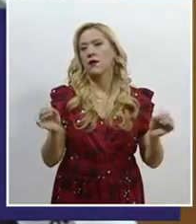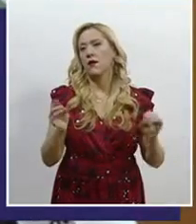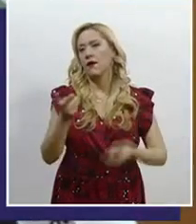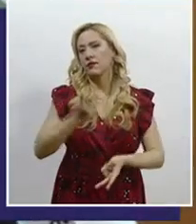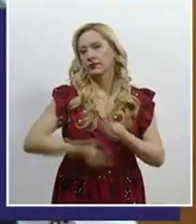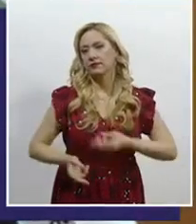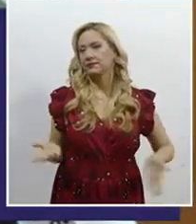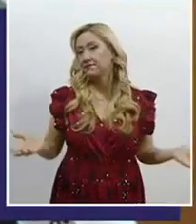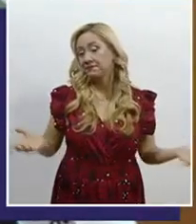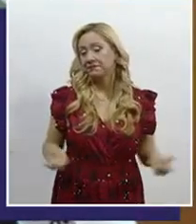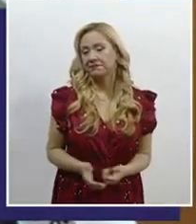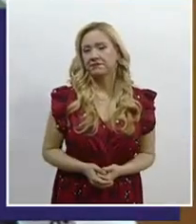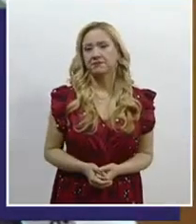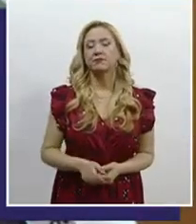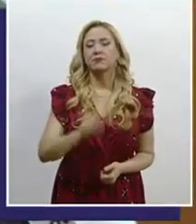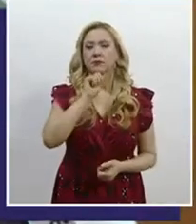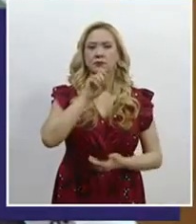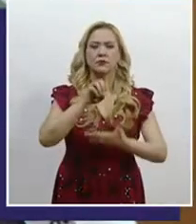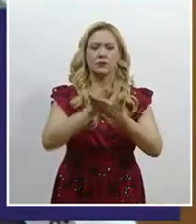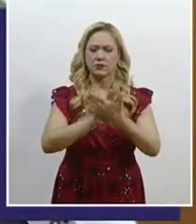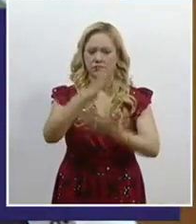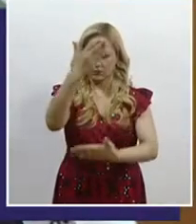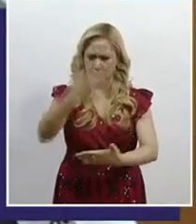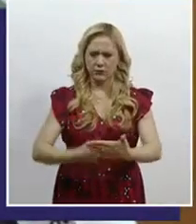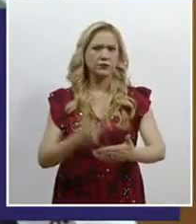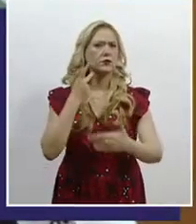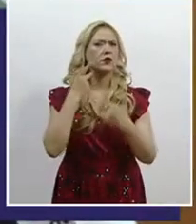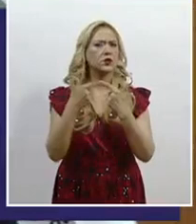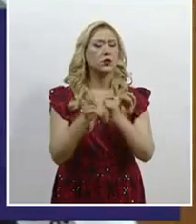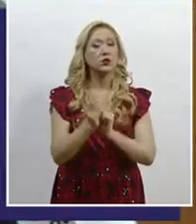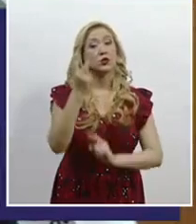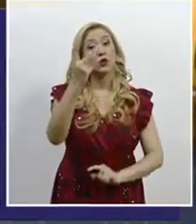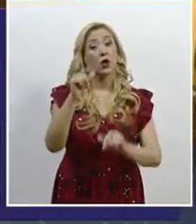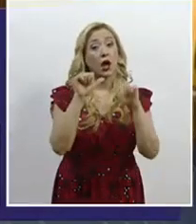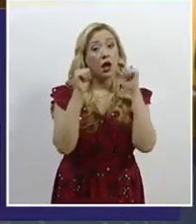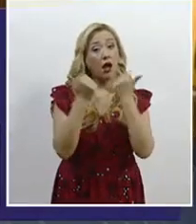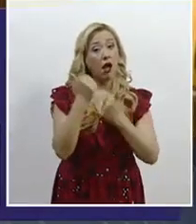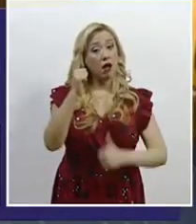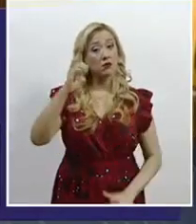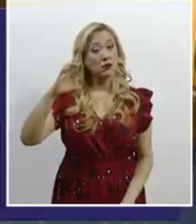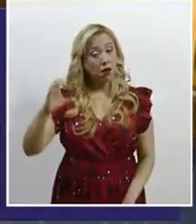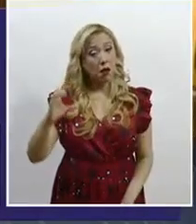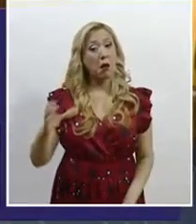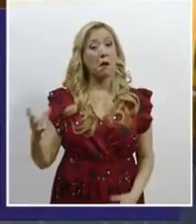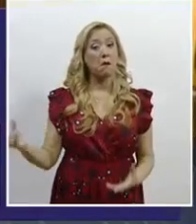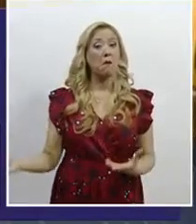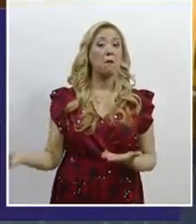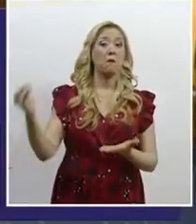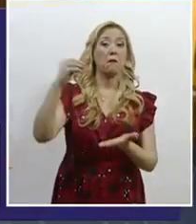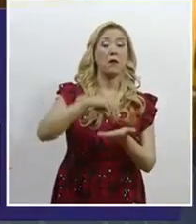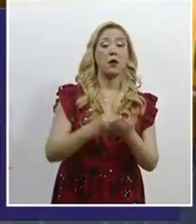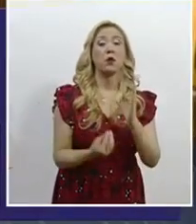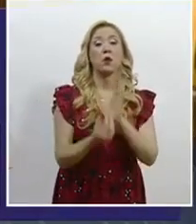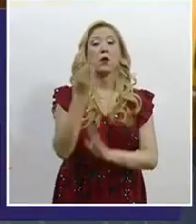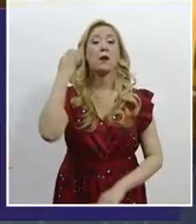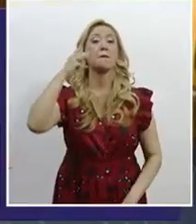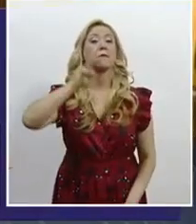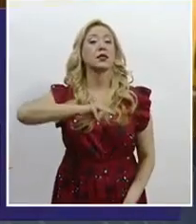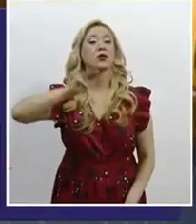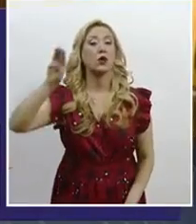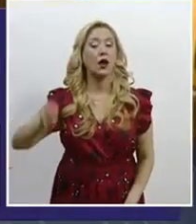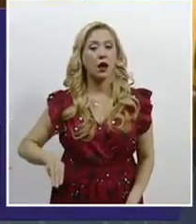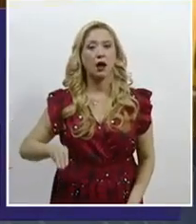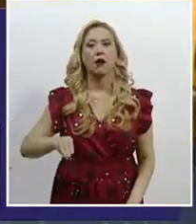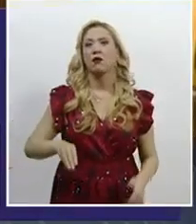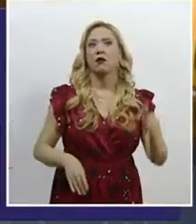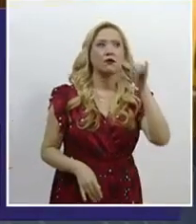asunto, confirmó los registros como partidos políticos locales a 2 asociaciones civiles que otorgó el Tribunal Electoral de Michoacán y que fueron